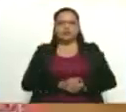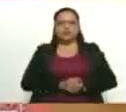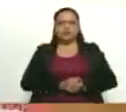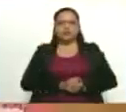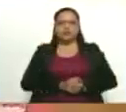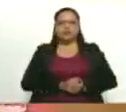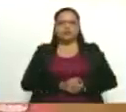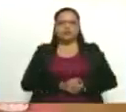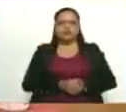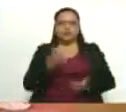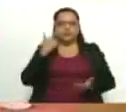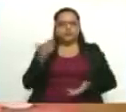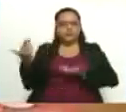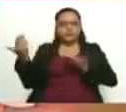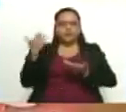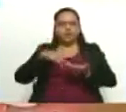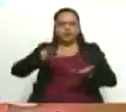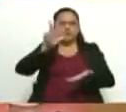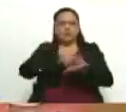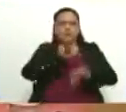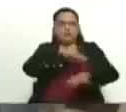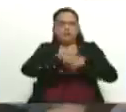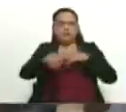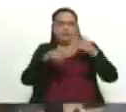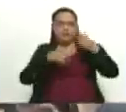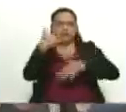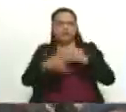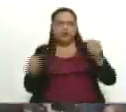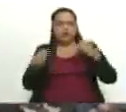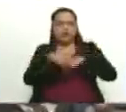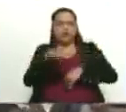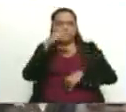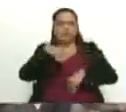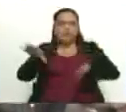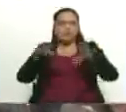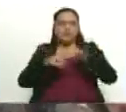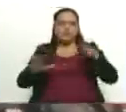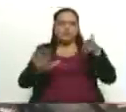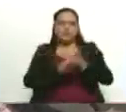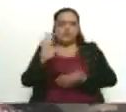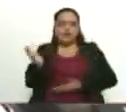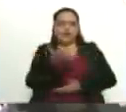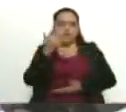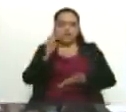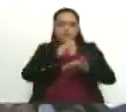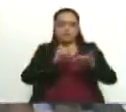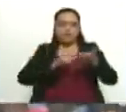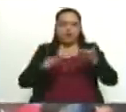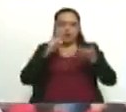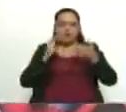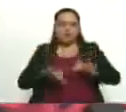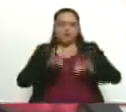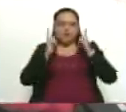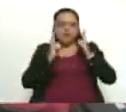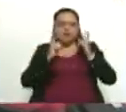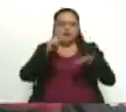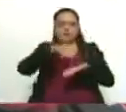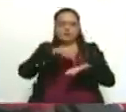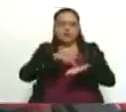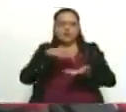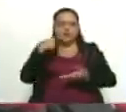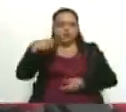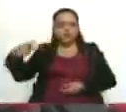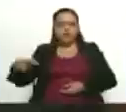Bien, se ha aprobado por unanimidad este proyecto de acuerdo en repudio a la quinta resolución sobre inhabilitaciones políticas en Venezuela,